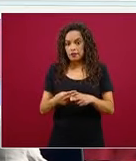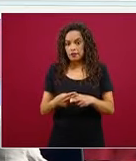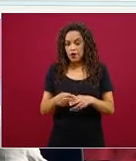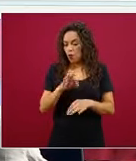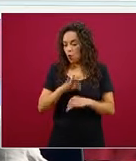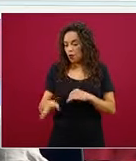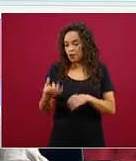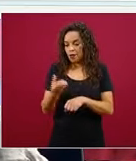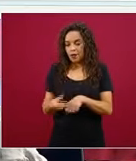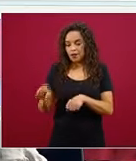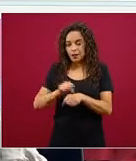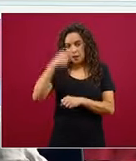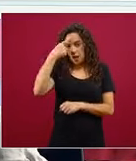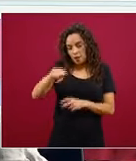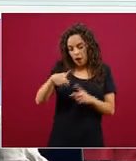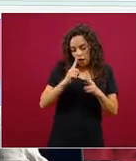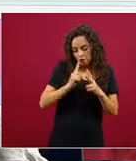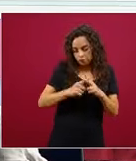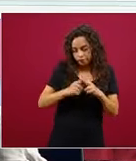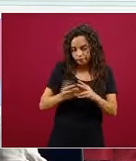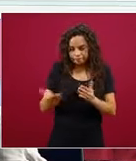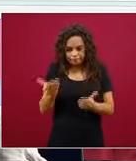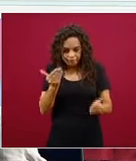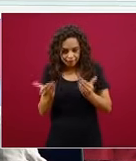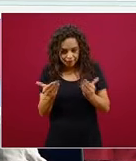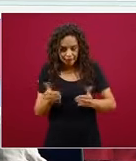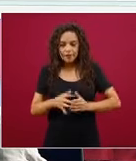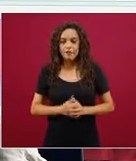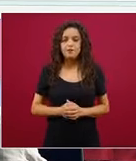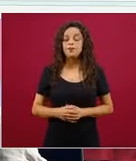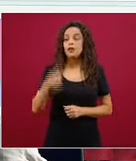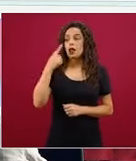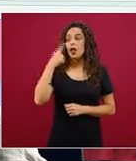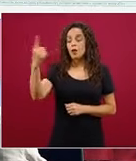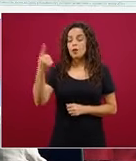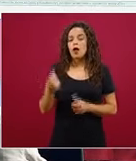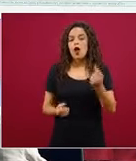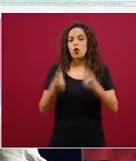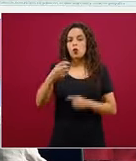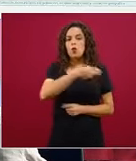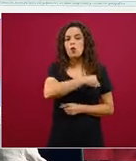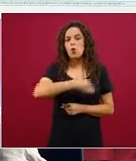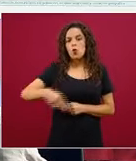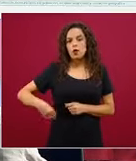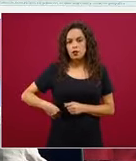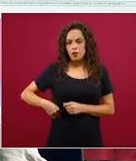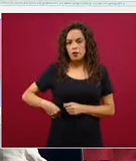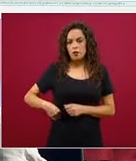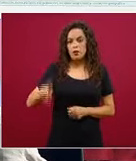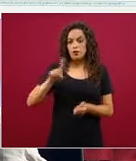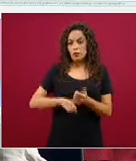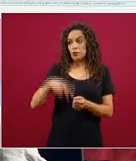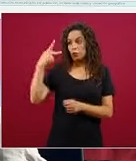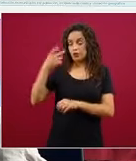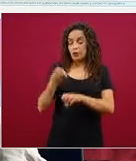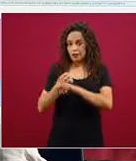medición. Veamos el comportamiento de algunos de los municipios, de los principales municipios del estado de Chiapas. Aquí están